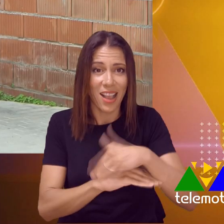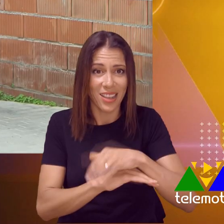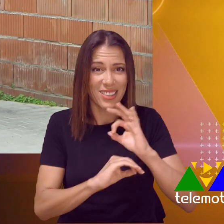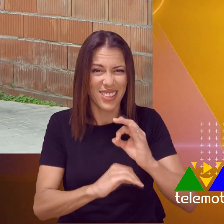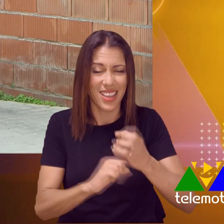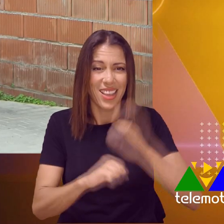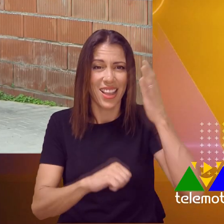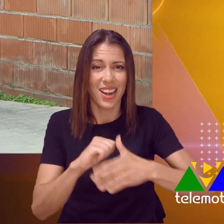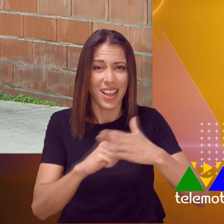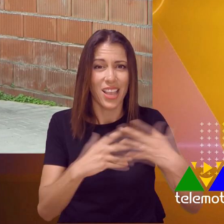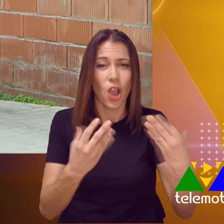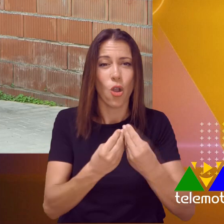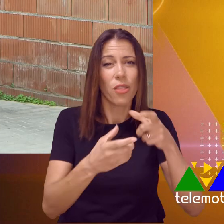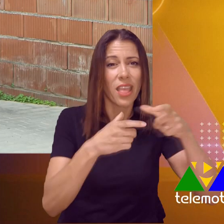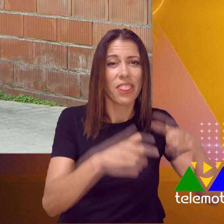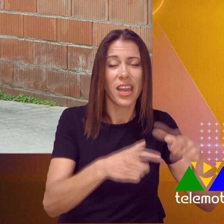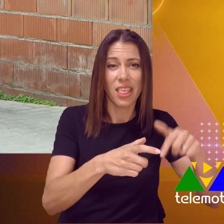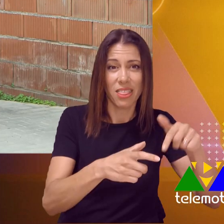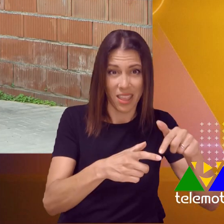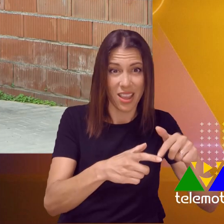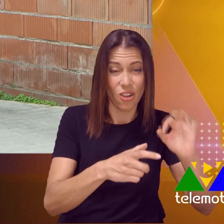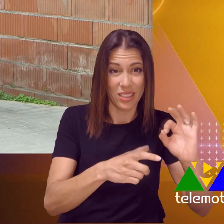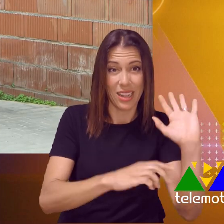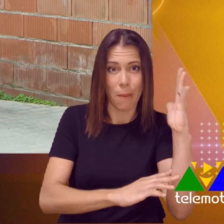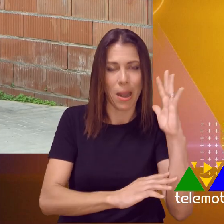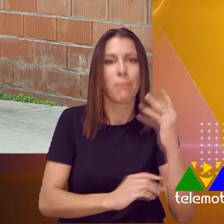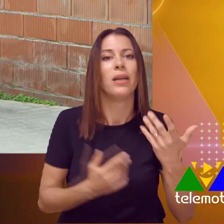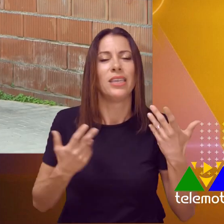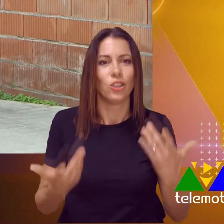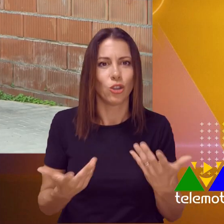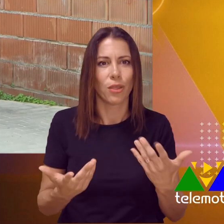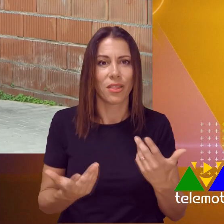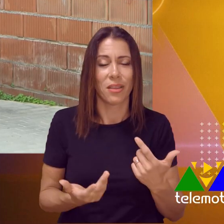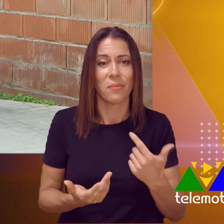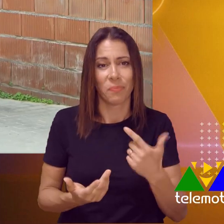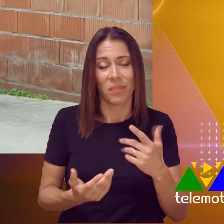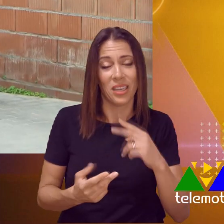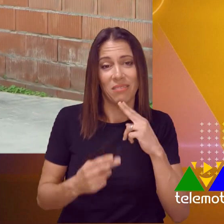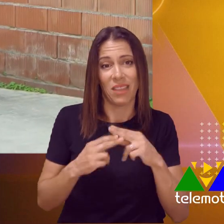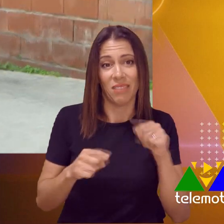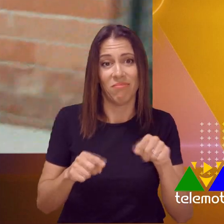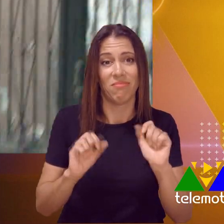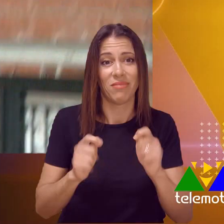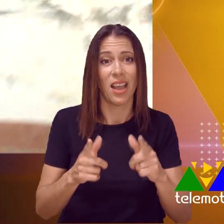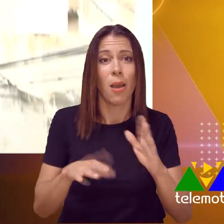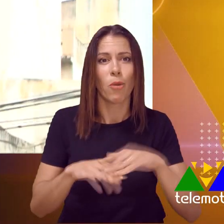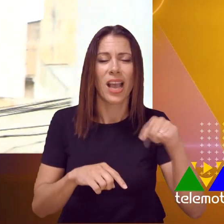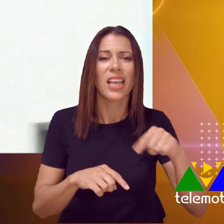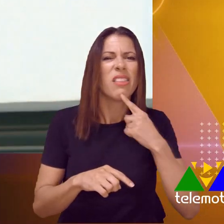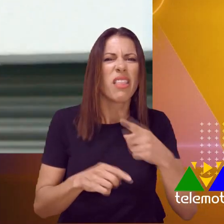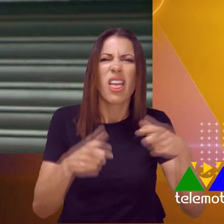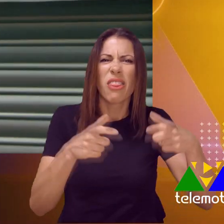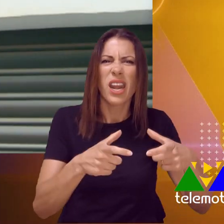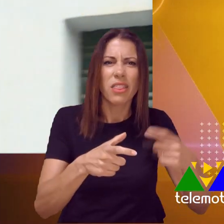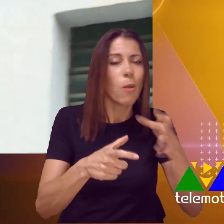la Palma, que recibe este nombre, ya lo contamos cuando vimos esta calle, porque aquí se echaban las cenizas de